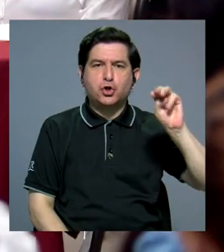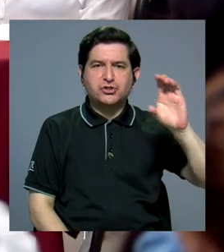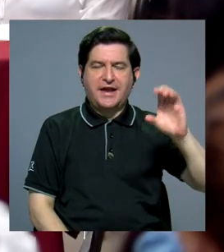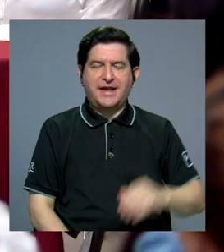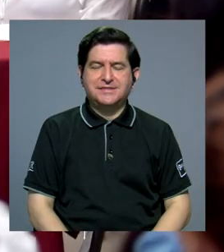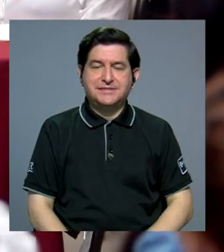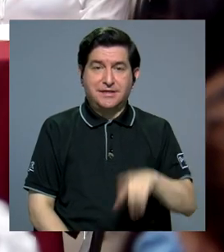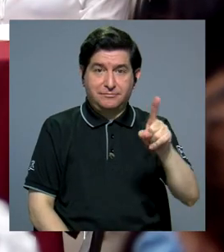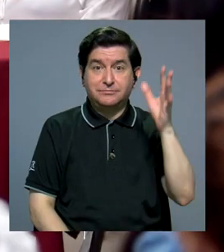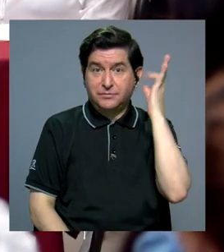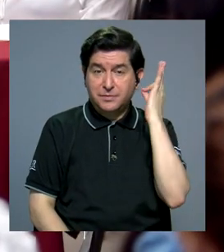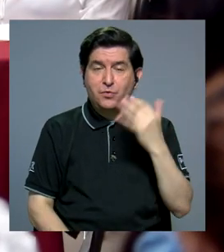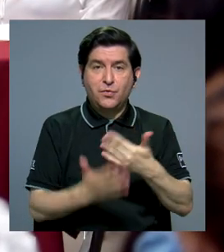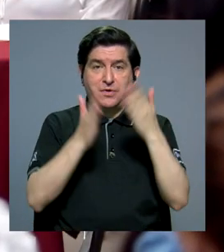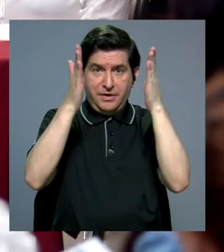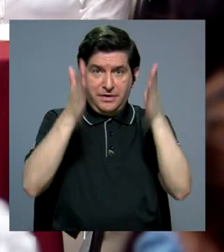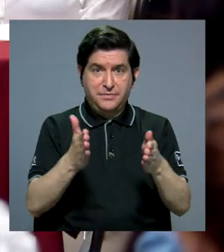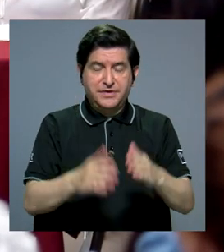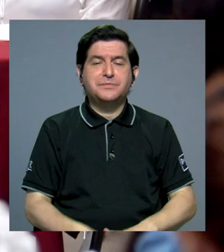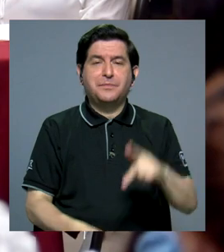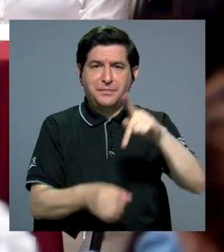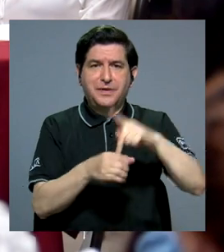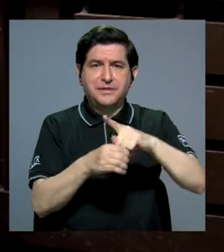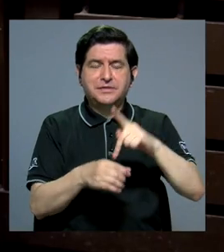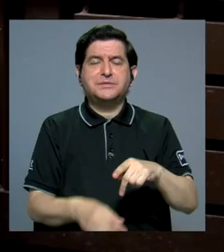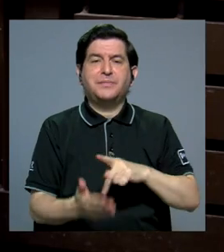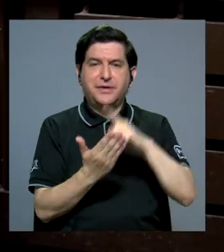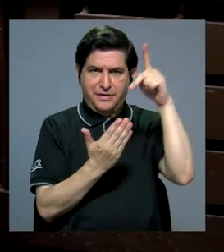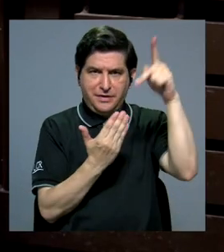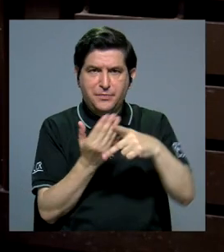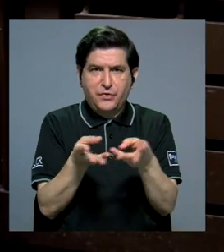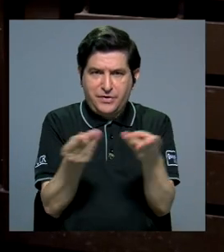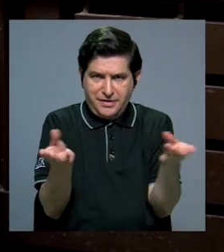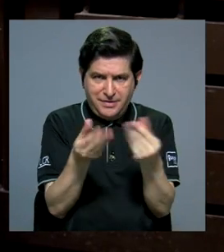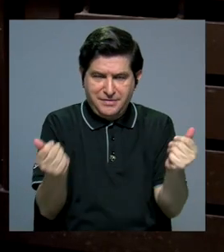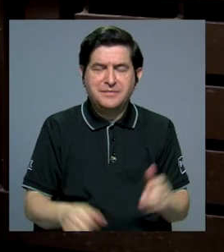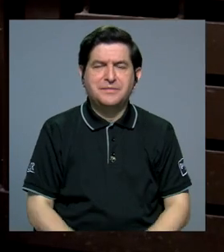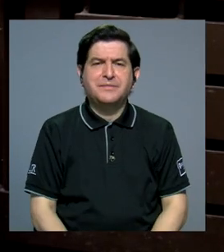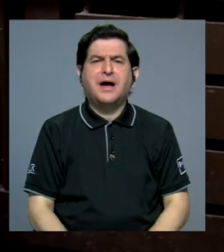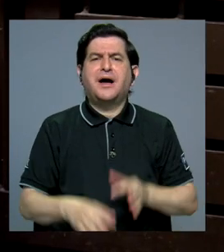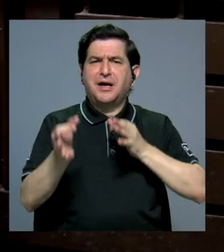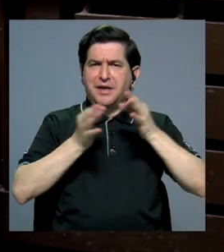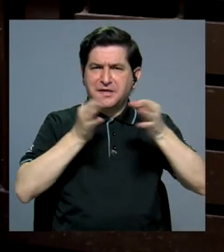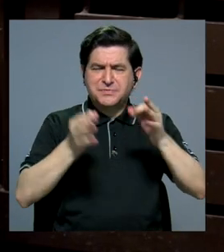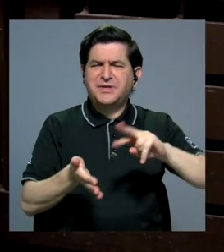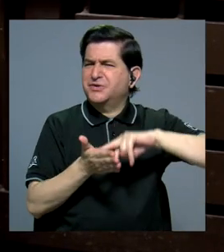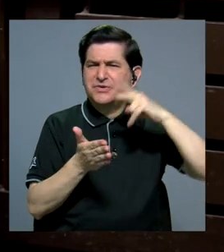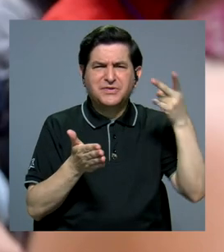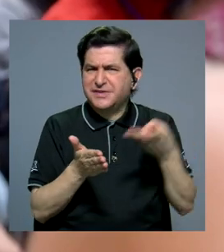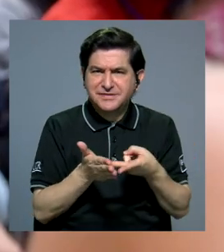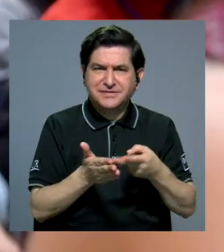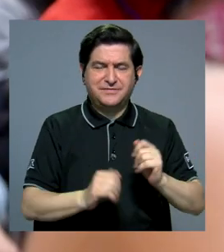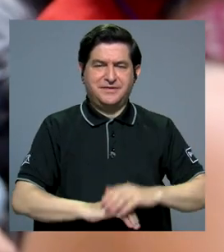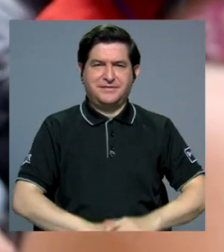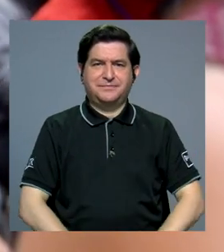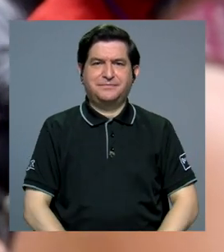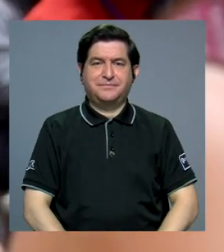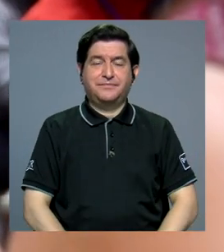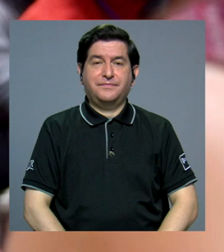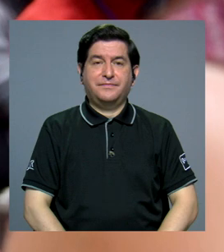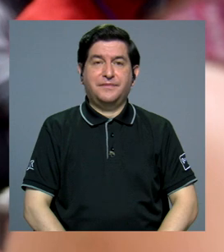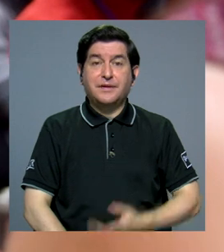Matamoros Carranza, una de las mujeres privadas de libertad que participó en la producción del podcast, comentó qué significa para